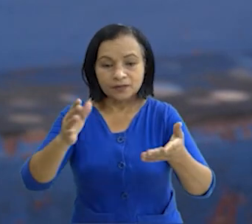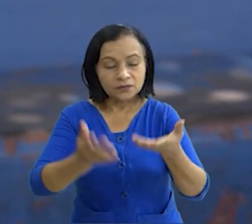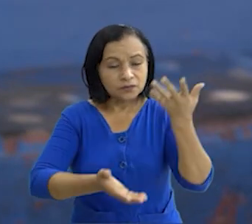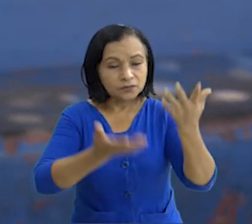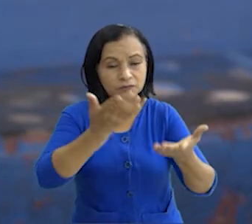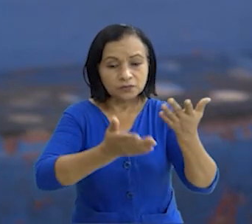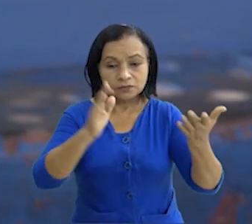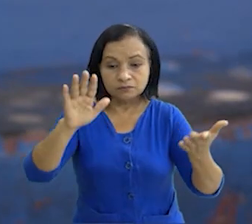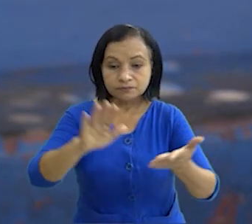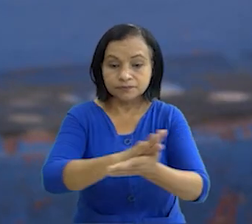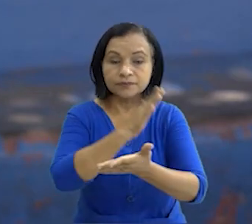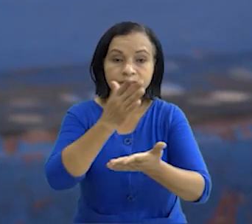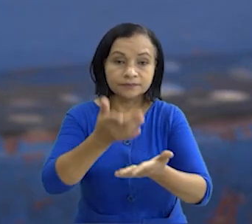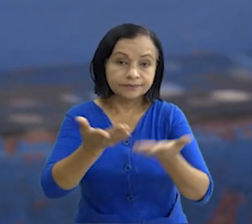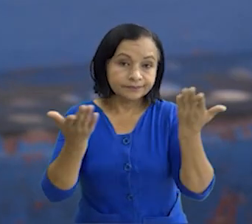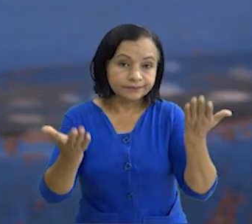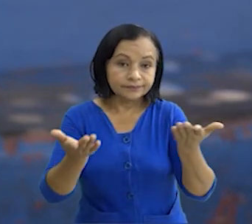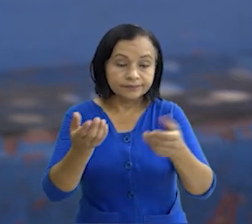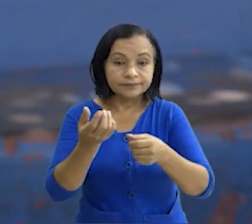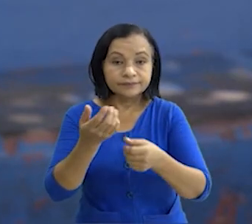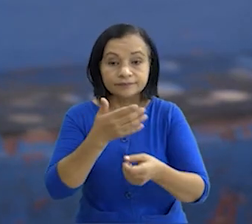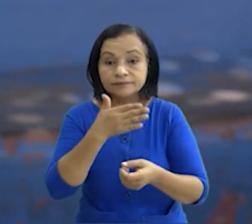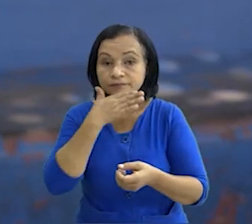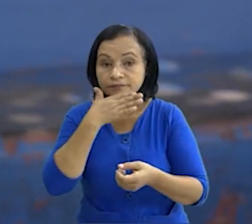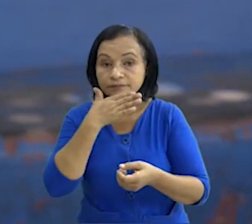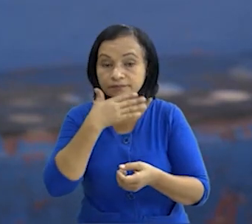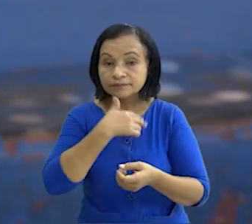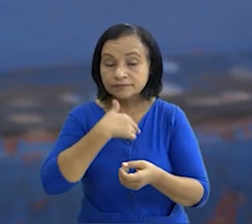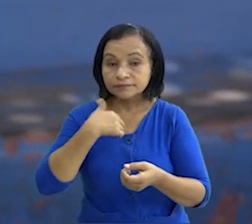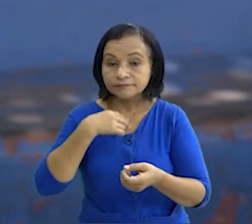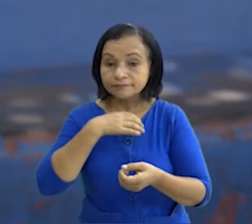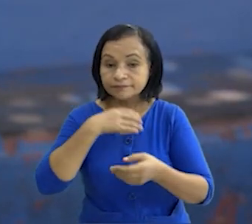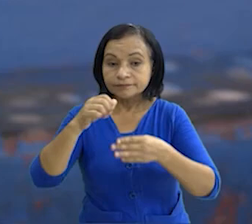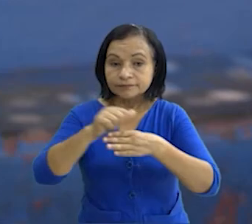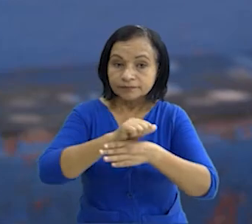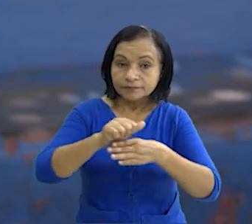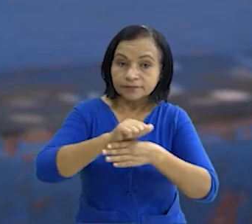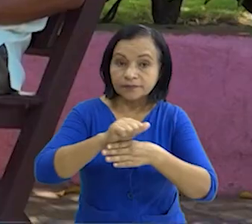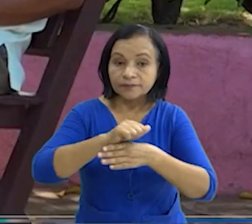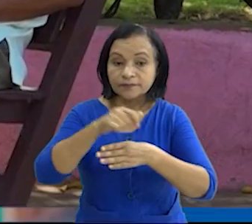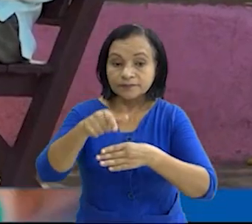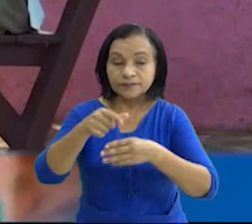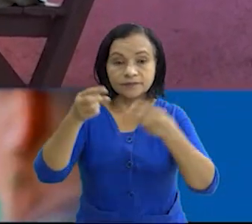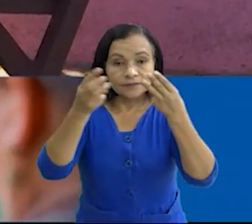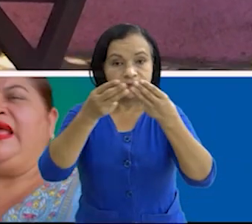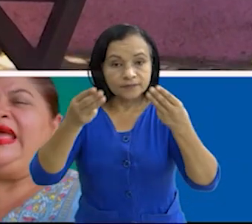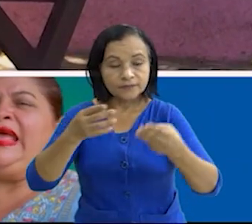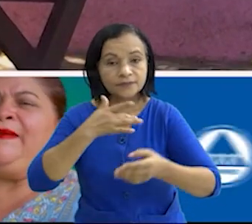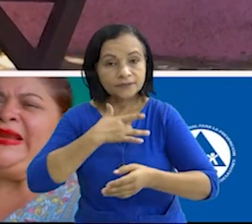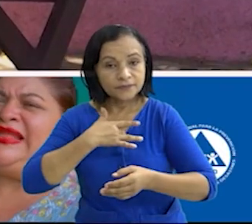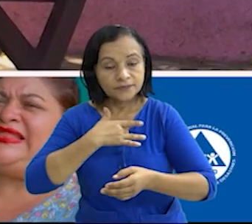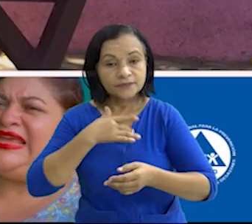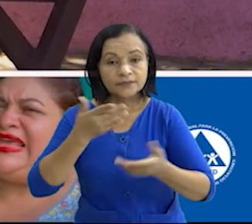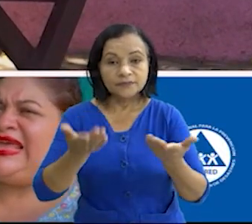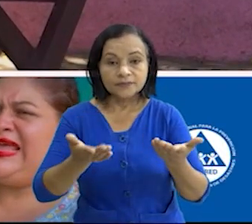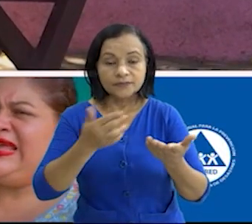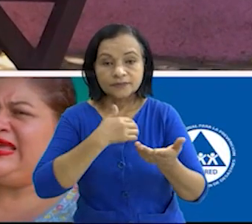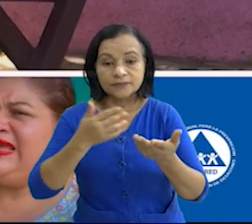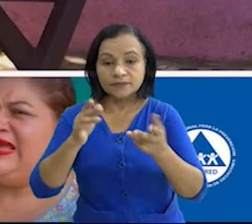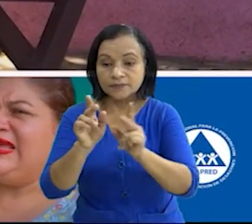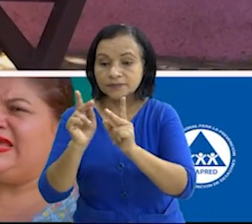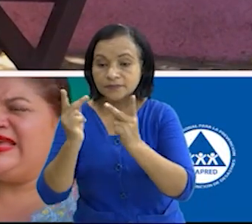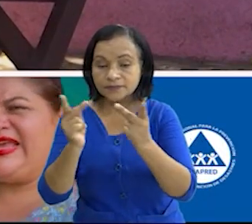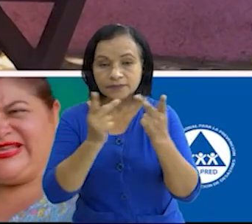incendio. Y pues ahí estaba la situación nuestra, la preparación nuestra con los materiales necesarios para ello. Y pues la